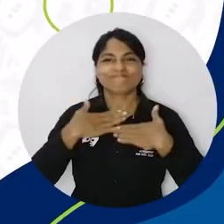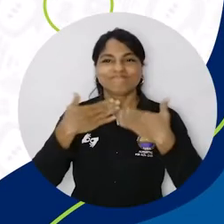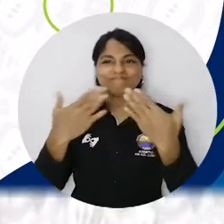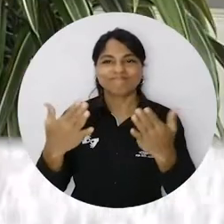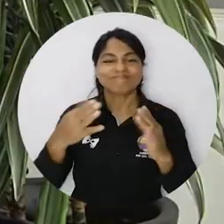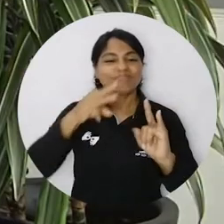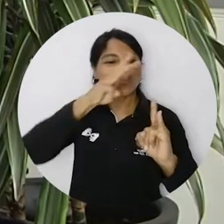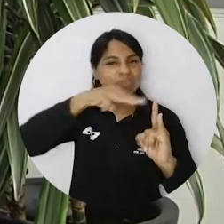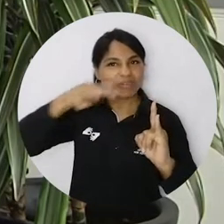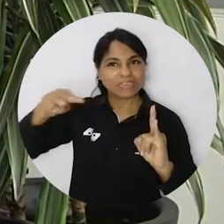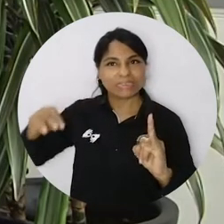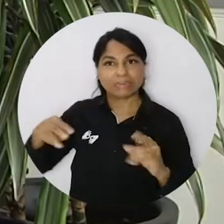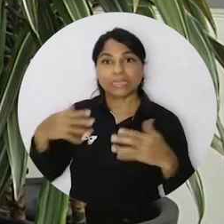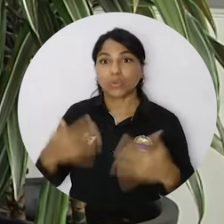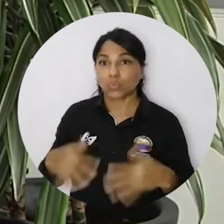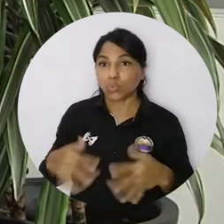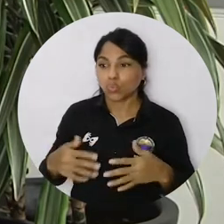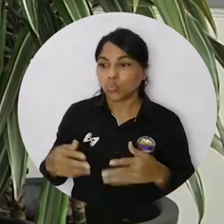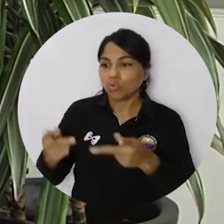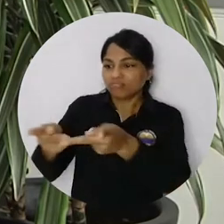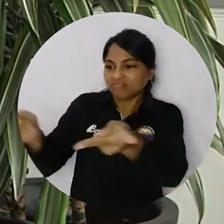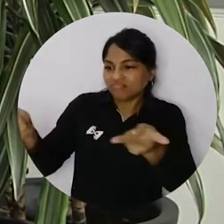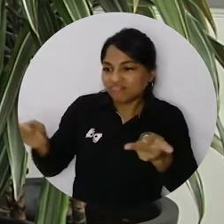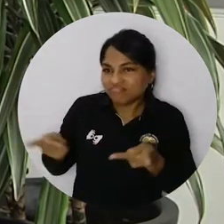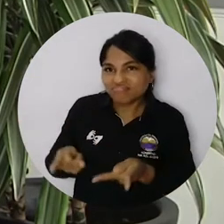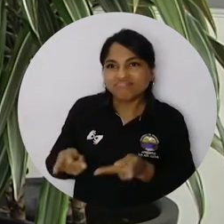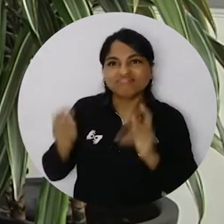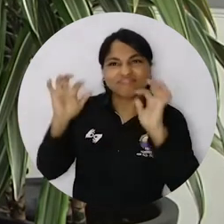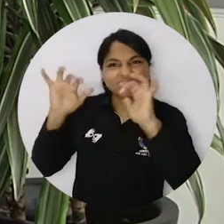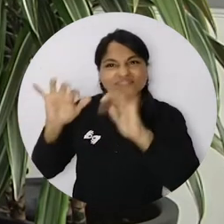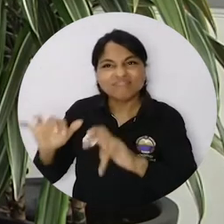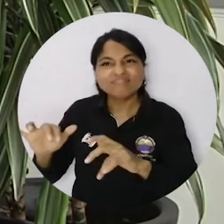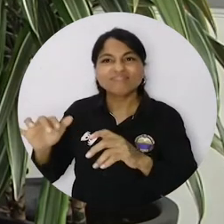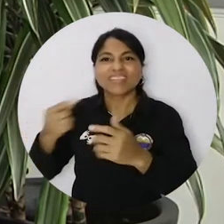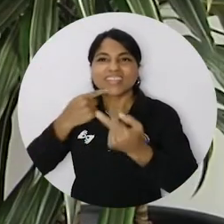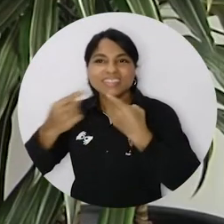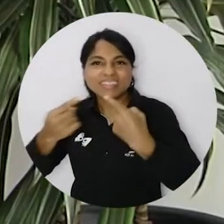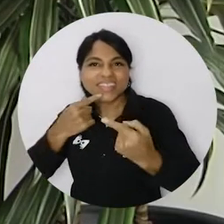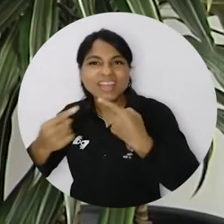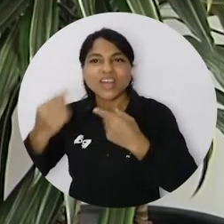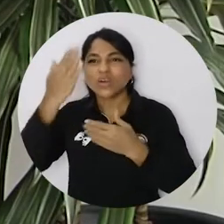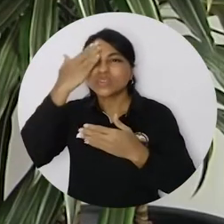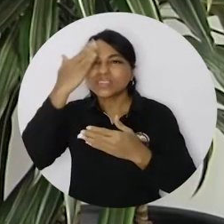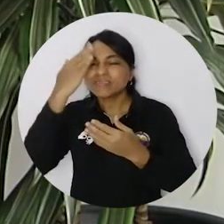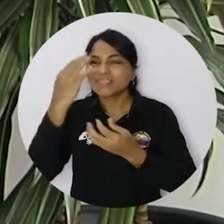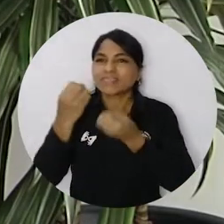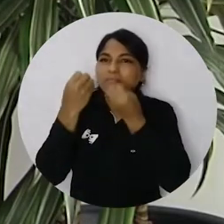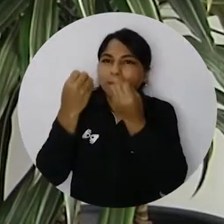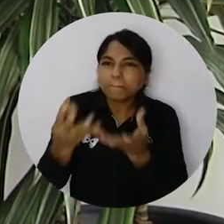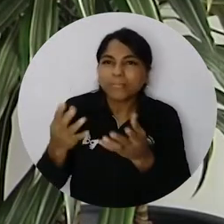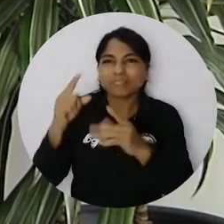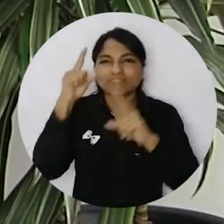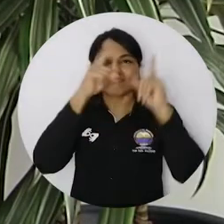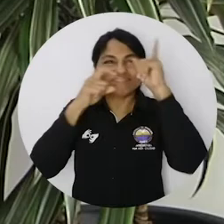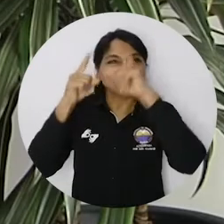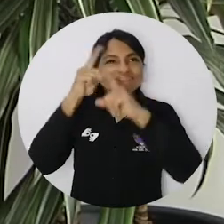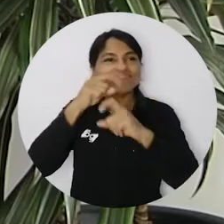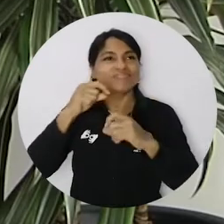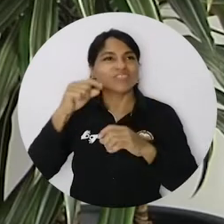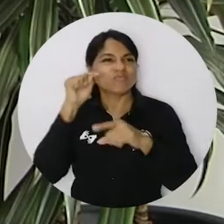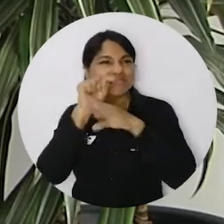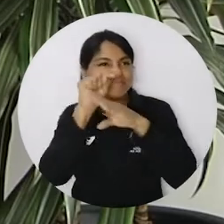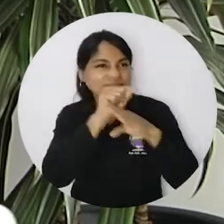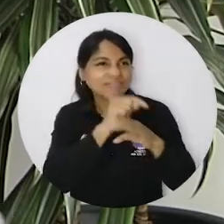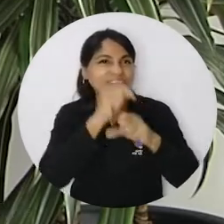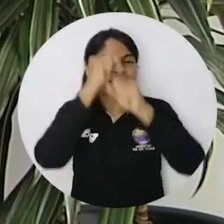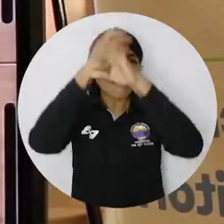Felicito a la Universidad del Magdalena por propiciar este escenario de diálogos de saberes que aportan a la reflexión crítica, creativa,